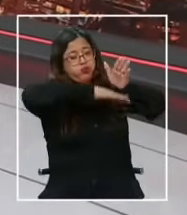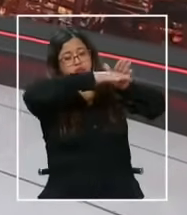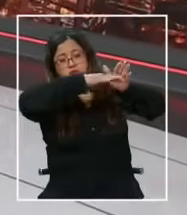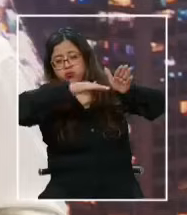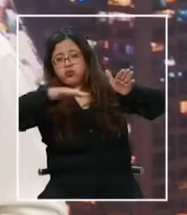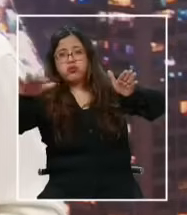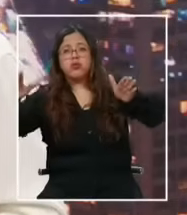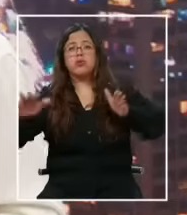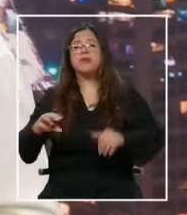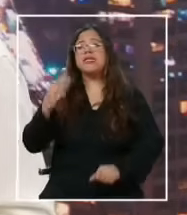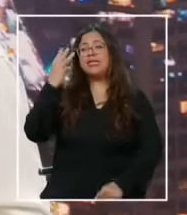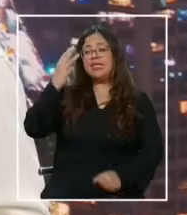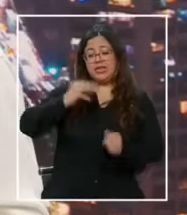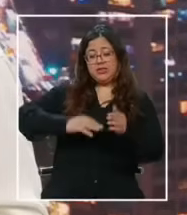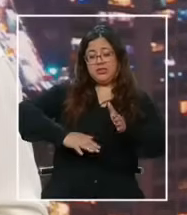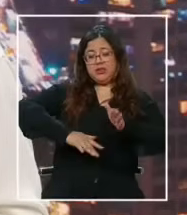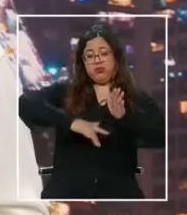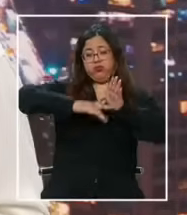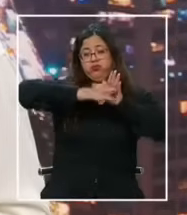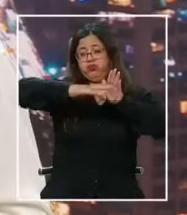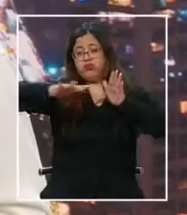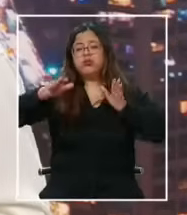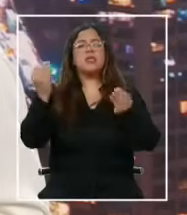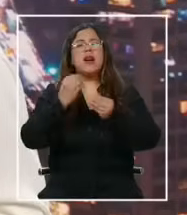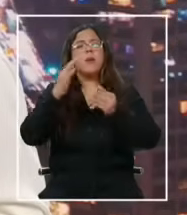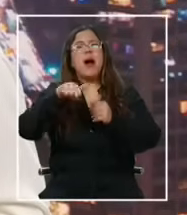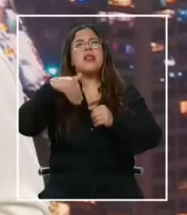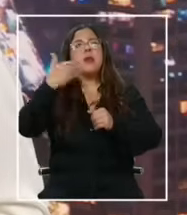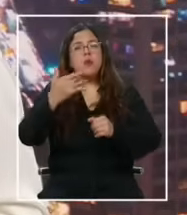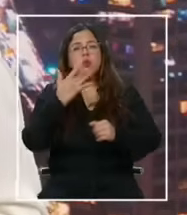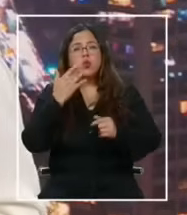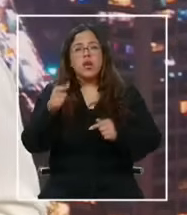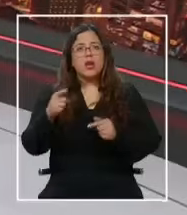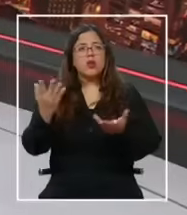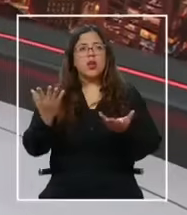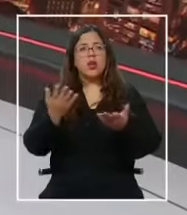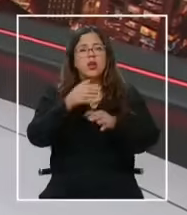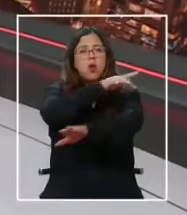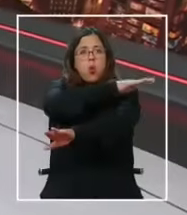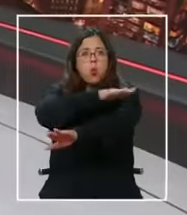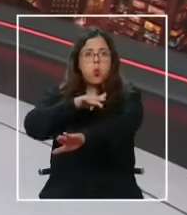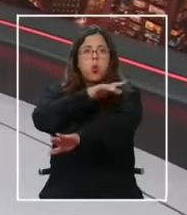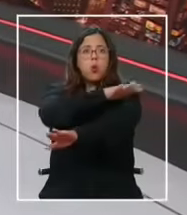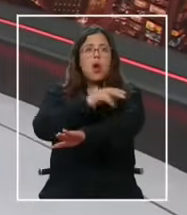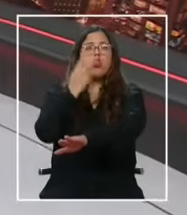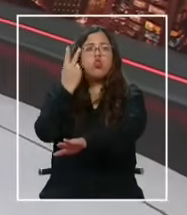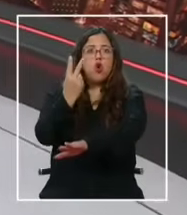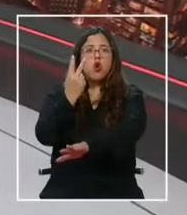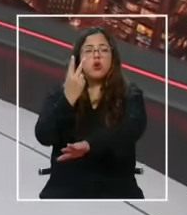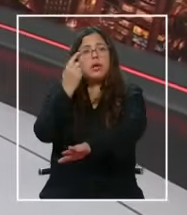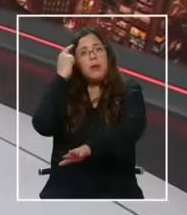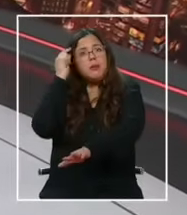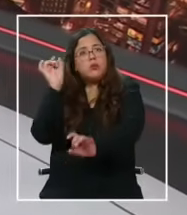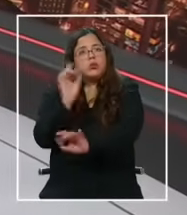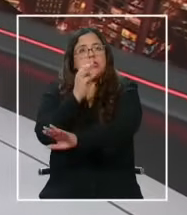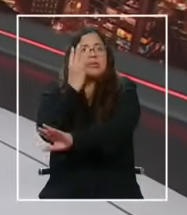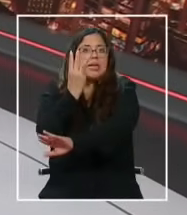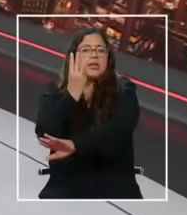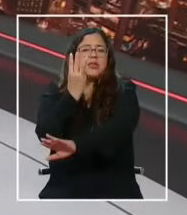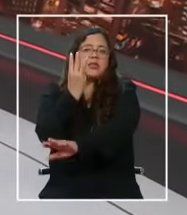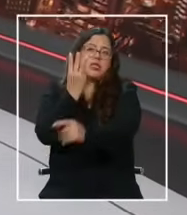menores al menos tres ha tenido ahora qué es lo que viene para las próximas jornadas Porque estos son varios sistemas frontales dos al menos tres pensamos lunes que se